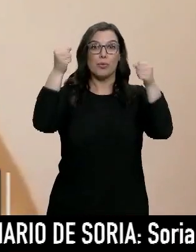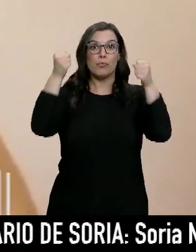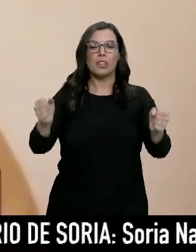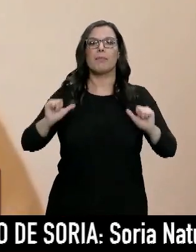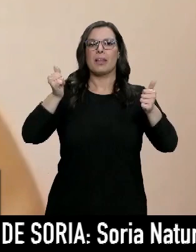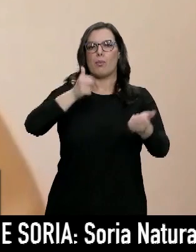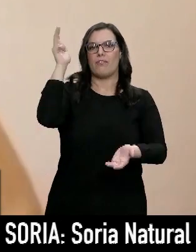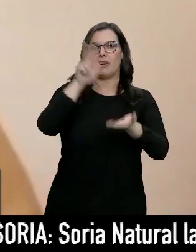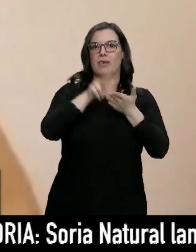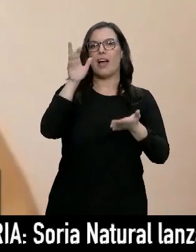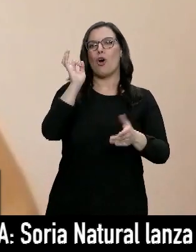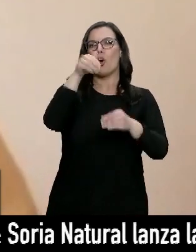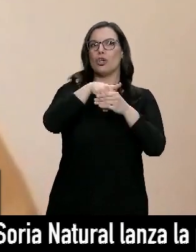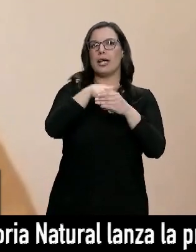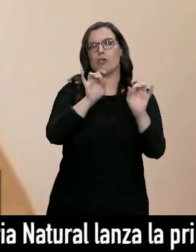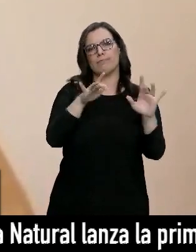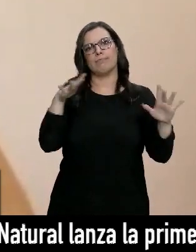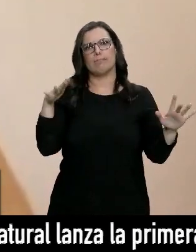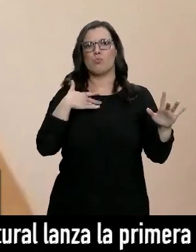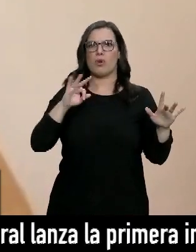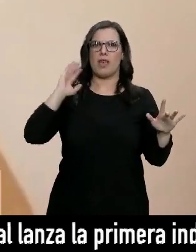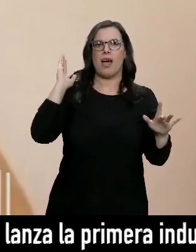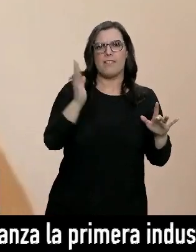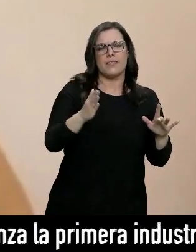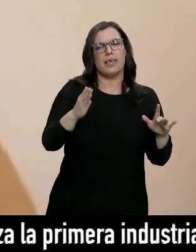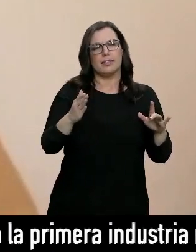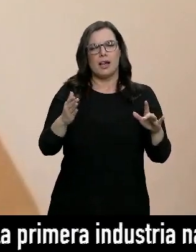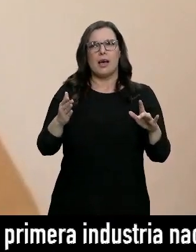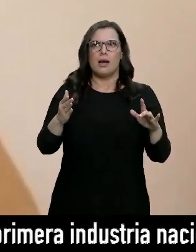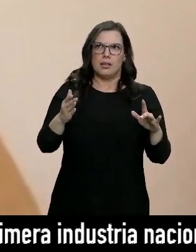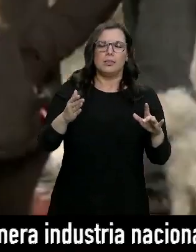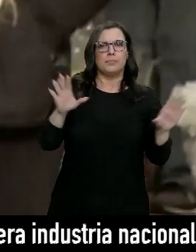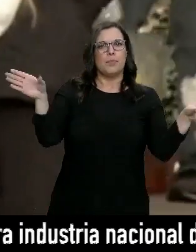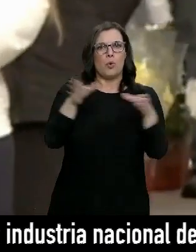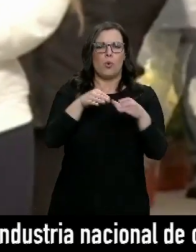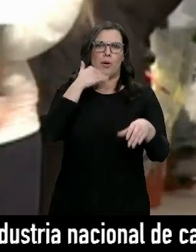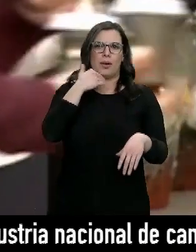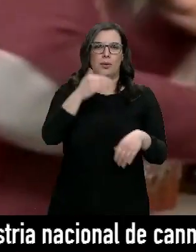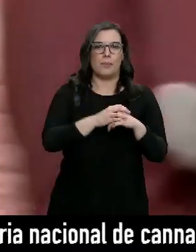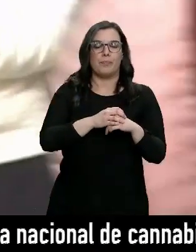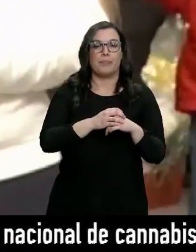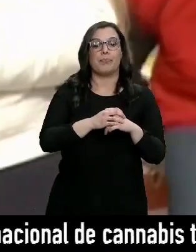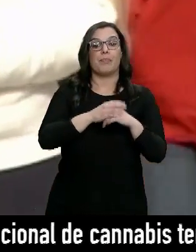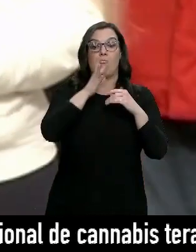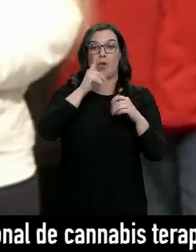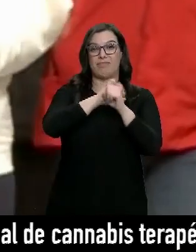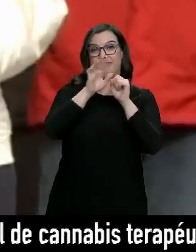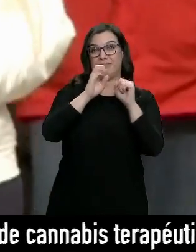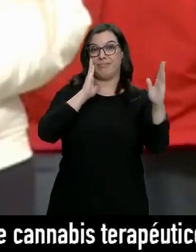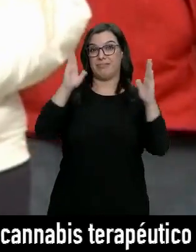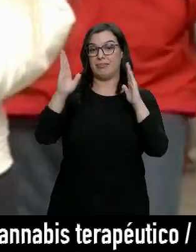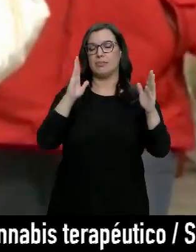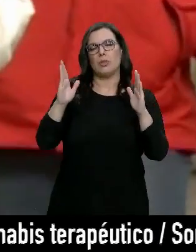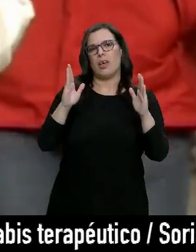cuando son contenidos muy delicados que pueden afectar a una parte de la población. Con la pandemia, las informaciones falsas han